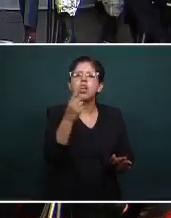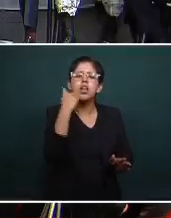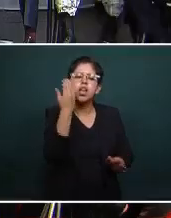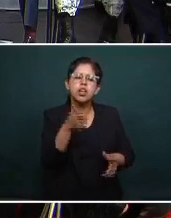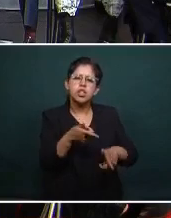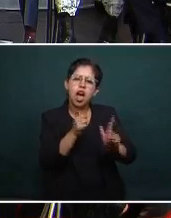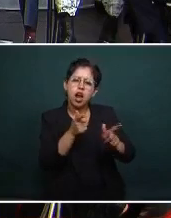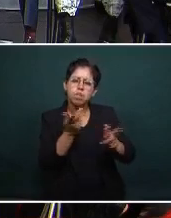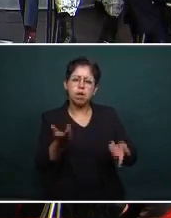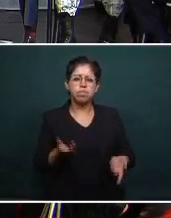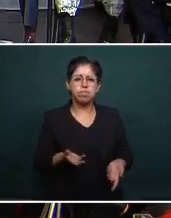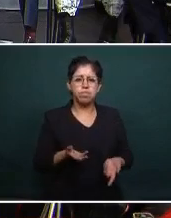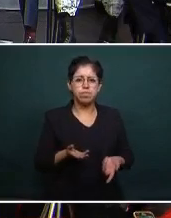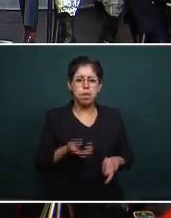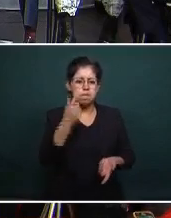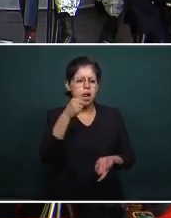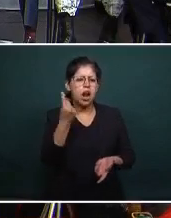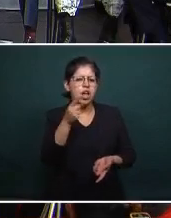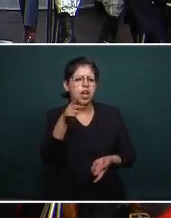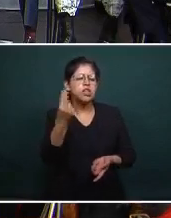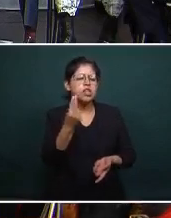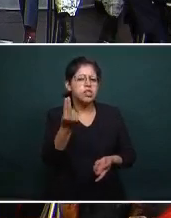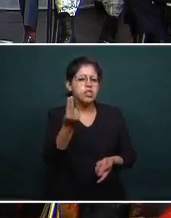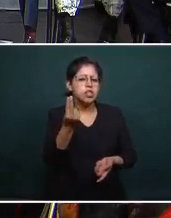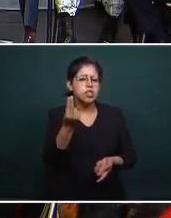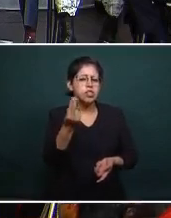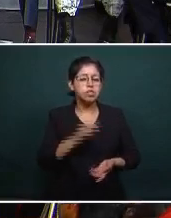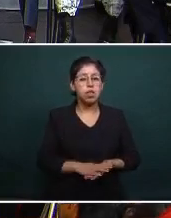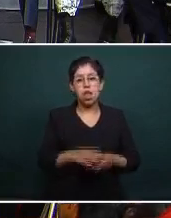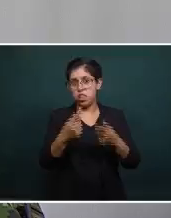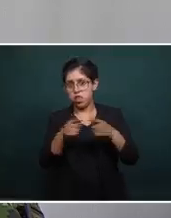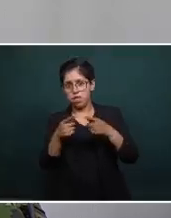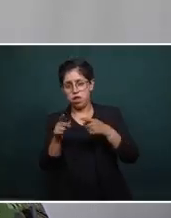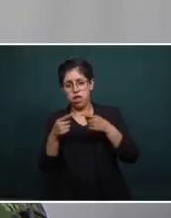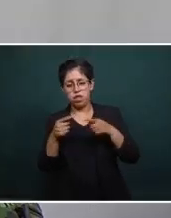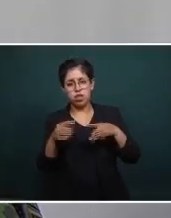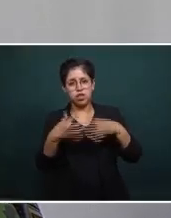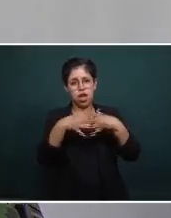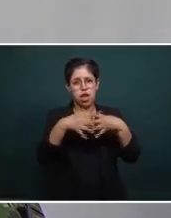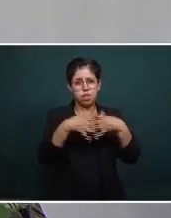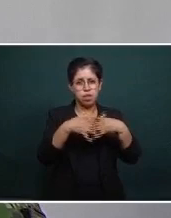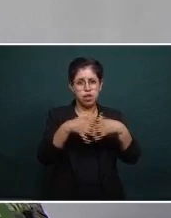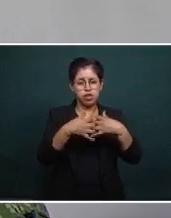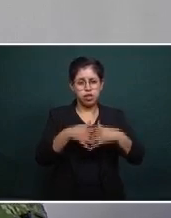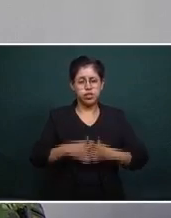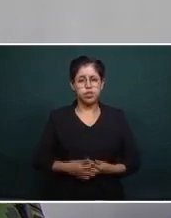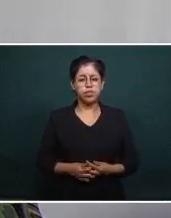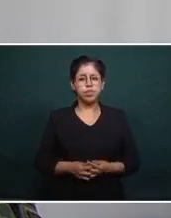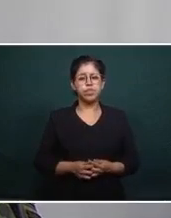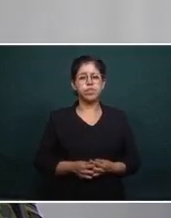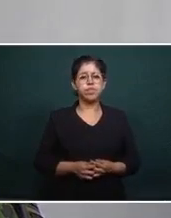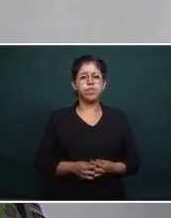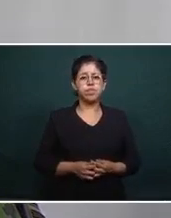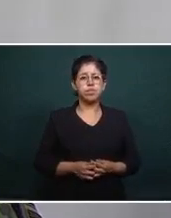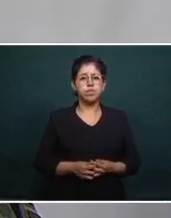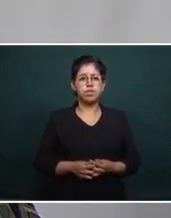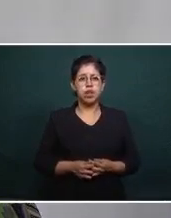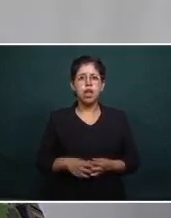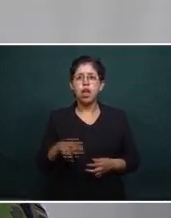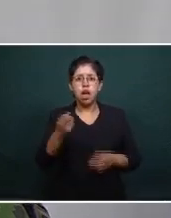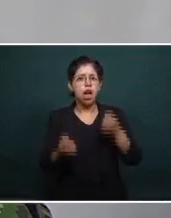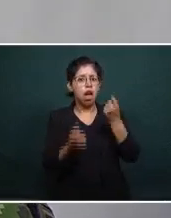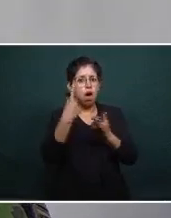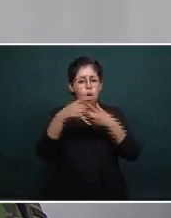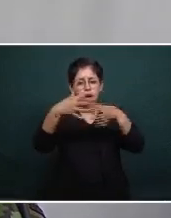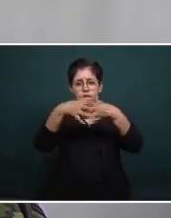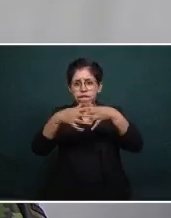Hacia afuera, también con las diferentes empresas que se encargan en el mundo de vender